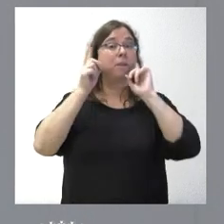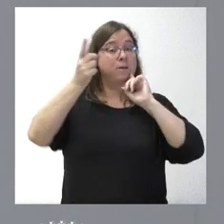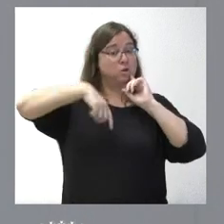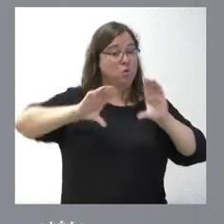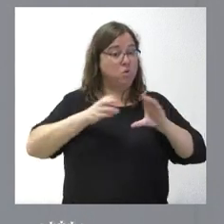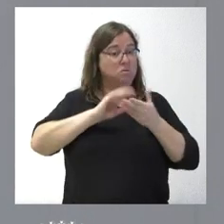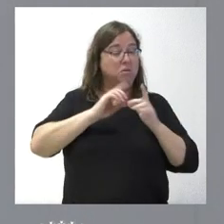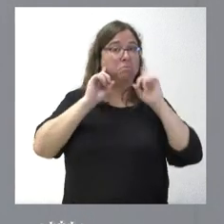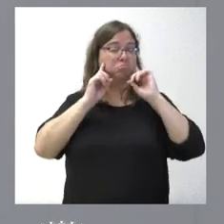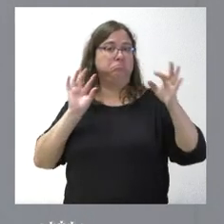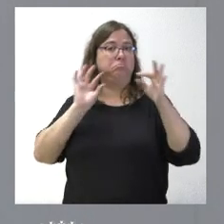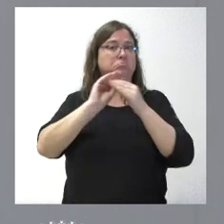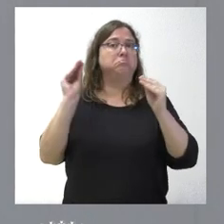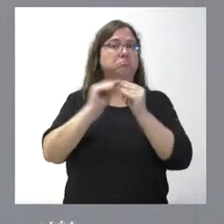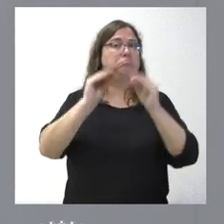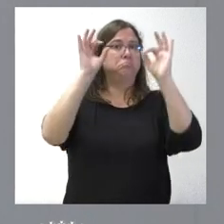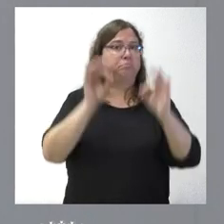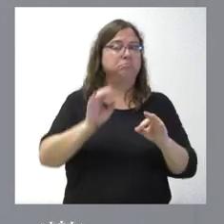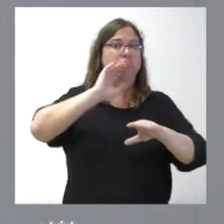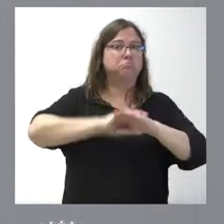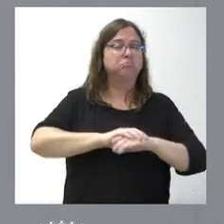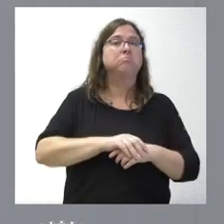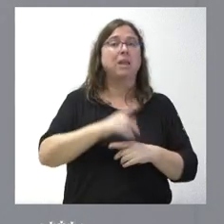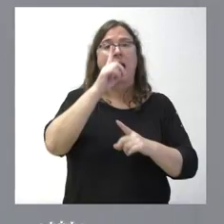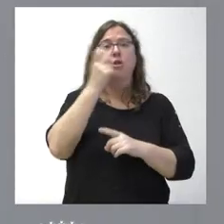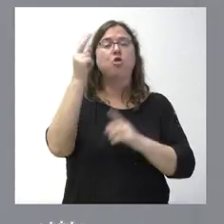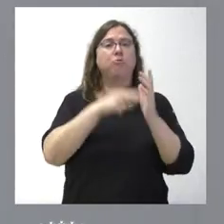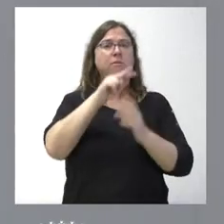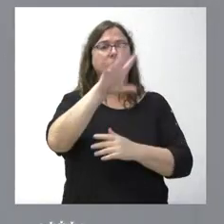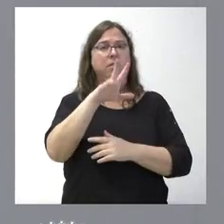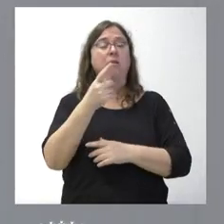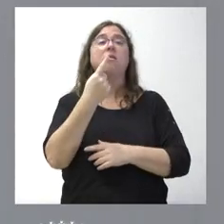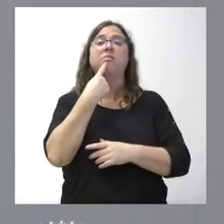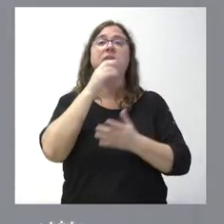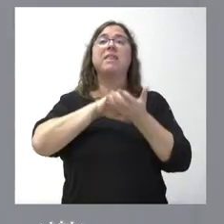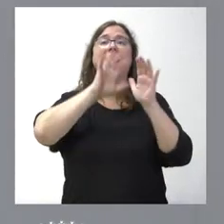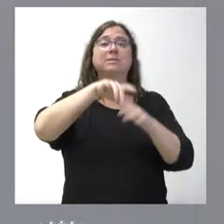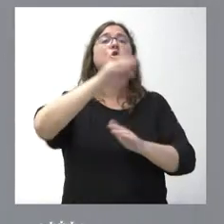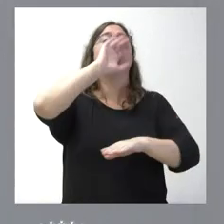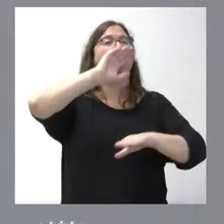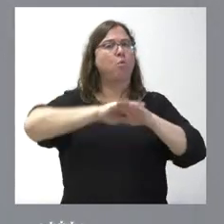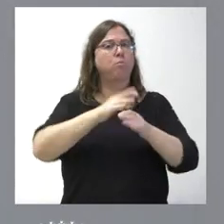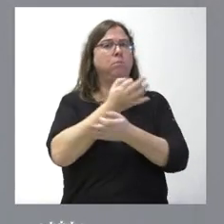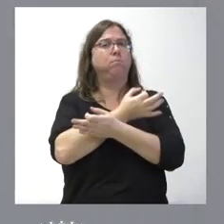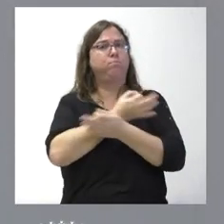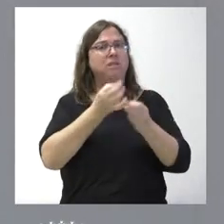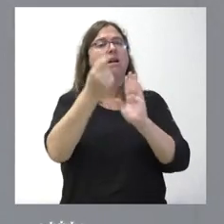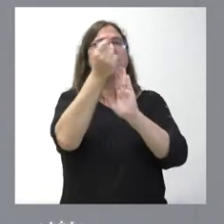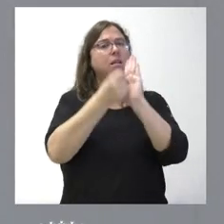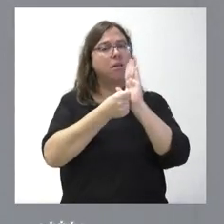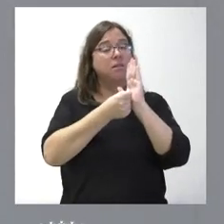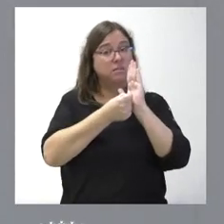hecho desde la junta de Castilla de León para el presupuesto de la comunidad del año 25 que Castilla de León cumple satisfactoriamente con los requisitos